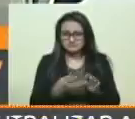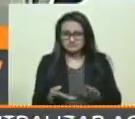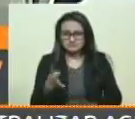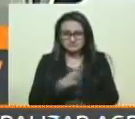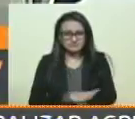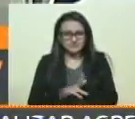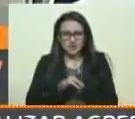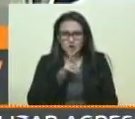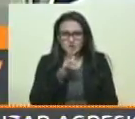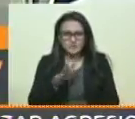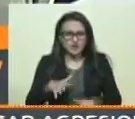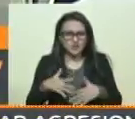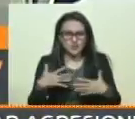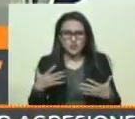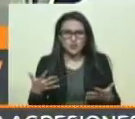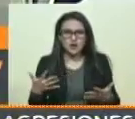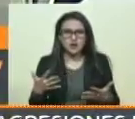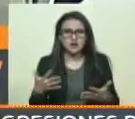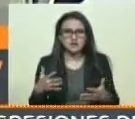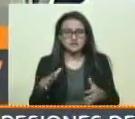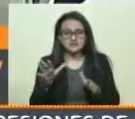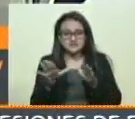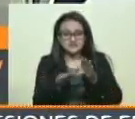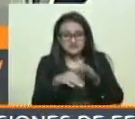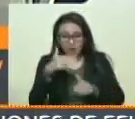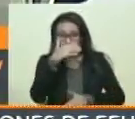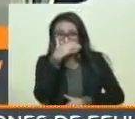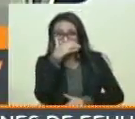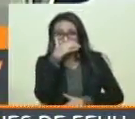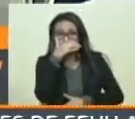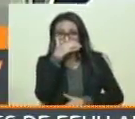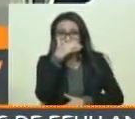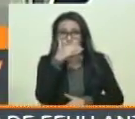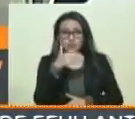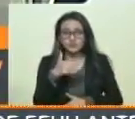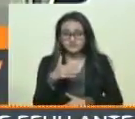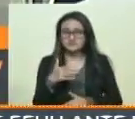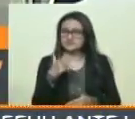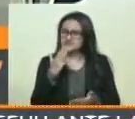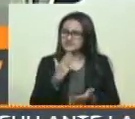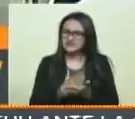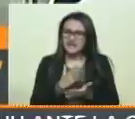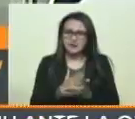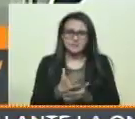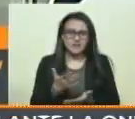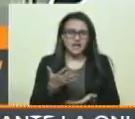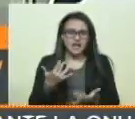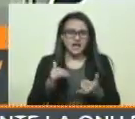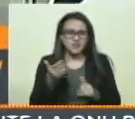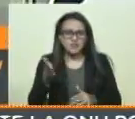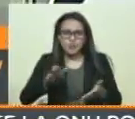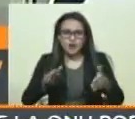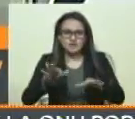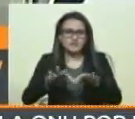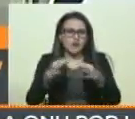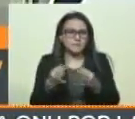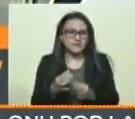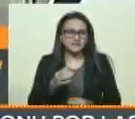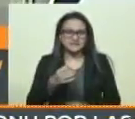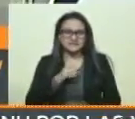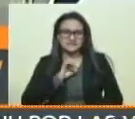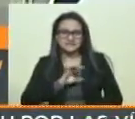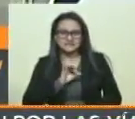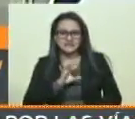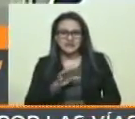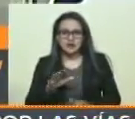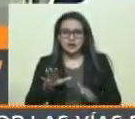que ha conocido la humanidad, como es el secuestro, que, como sabemos, trae siempre desgracias a las familias, porque estamos hablando de